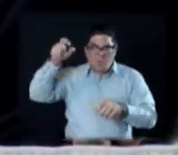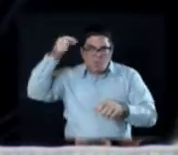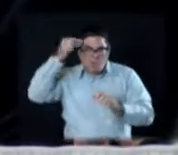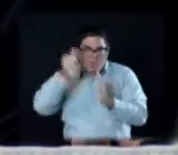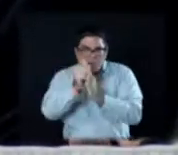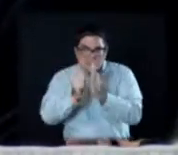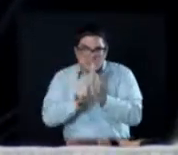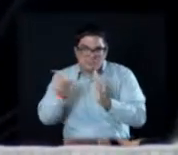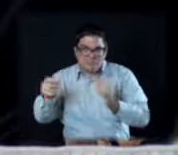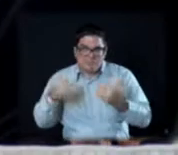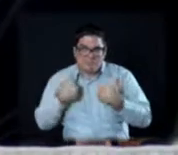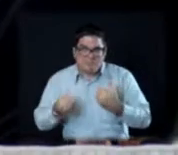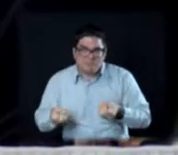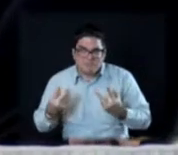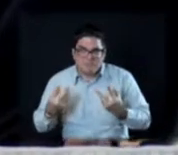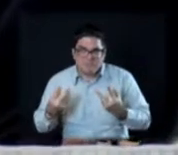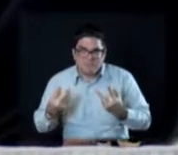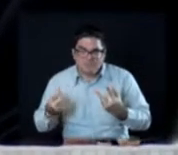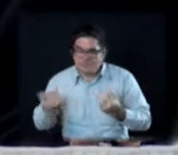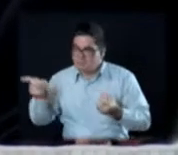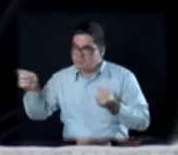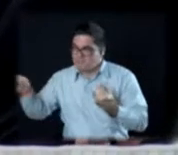gubernamentales tenían? Es decir, si una agencia